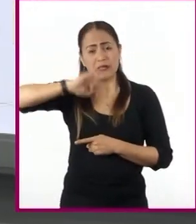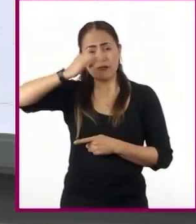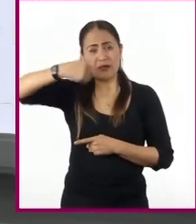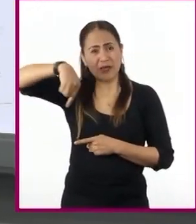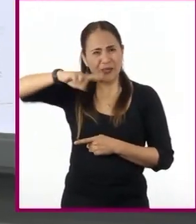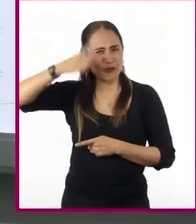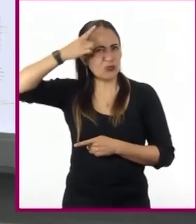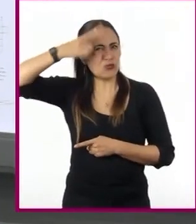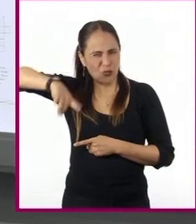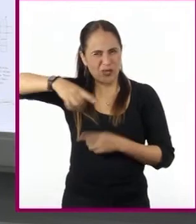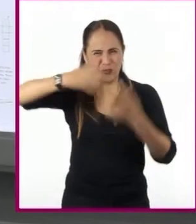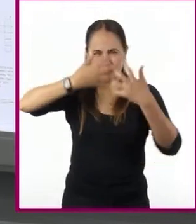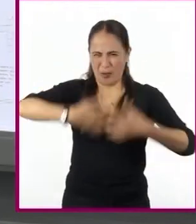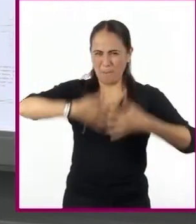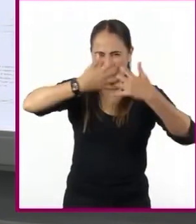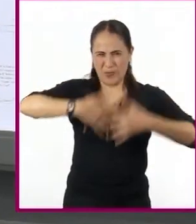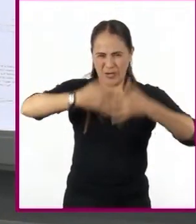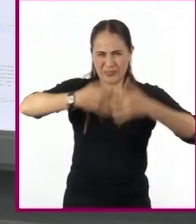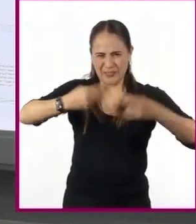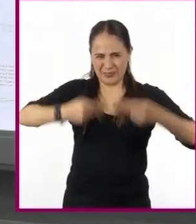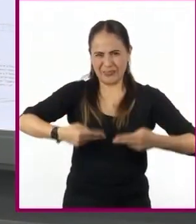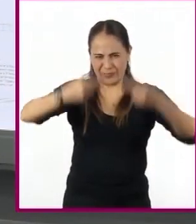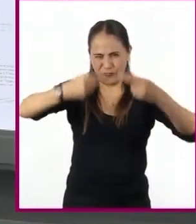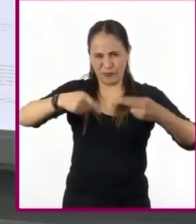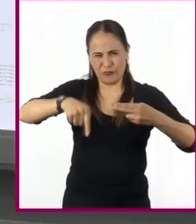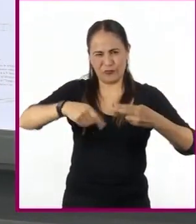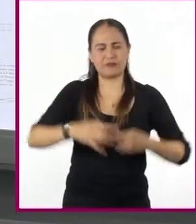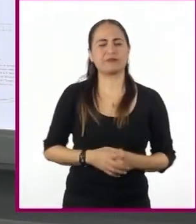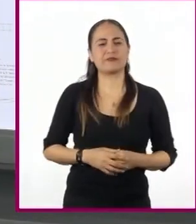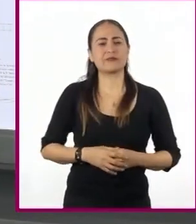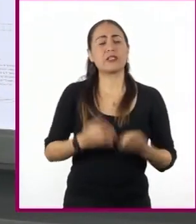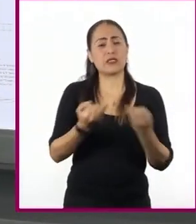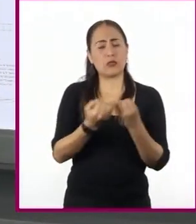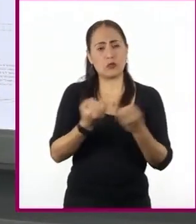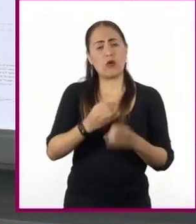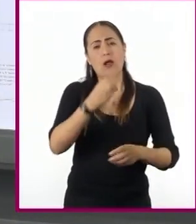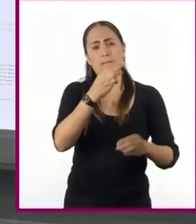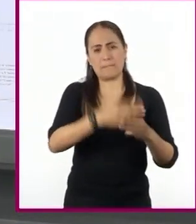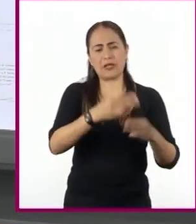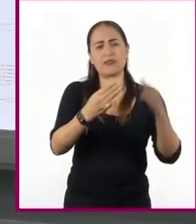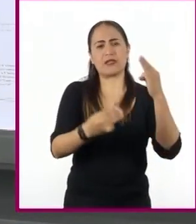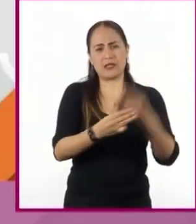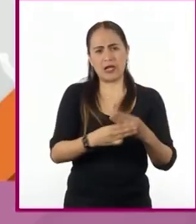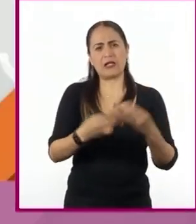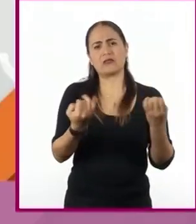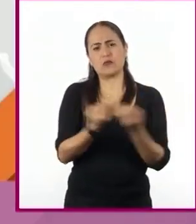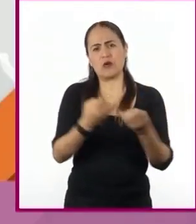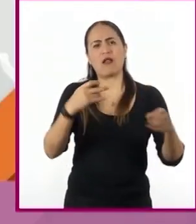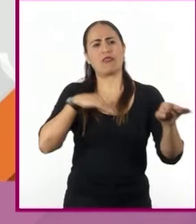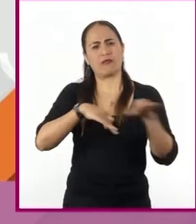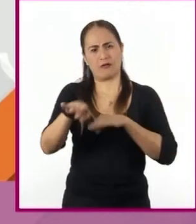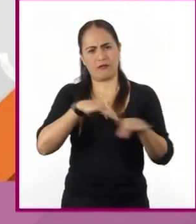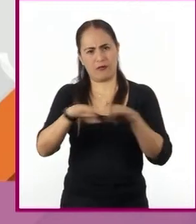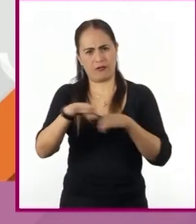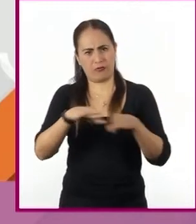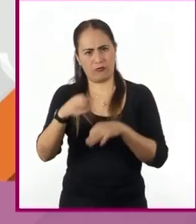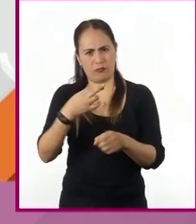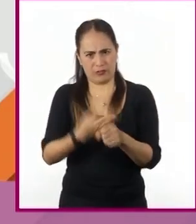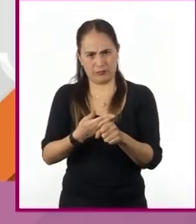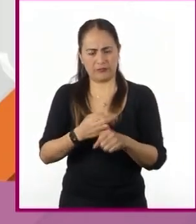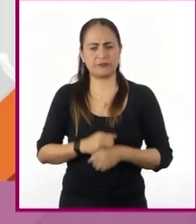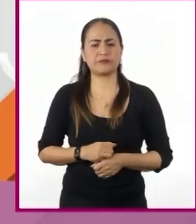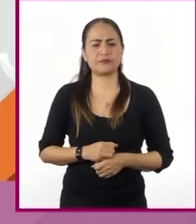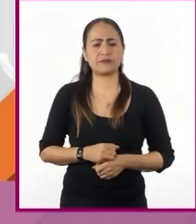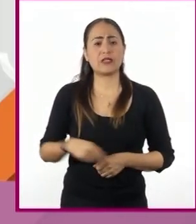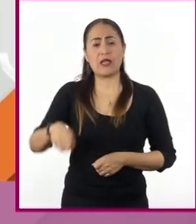de producción, es decir, de las máquinas, las materias primas y la mano de obra. Los patrones pertenecían